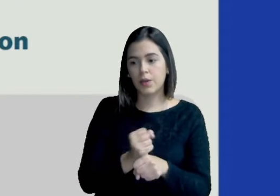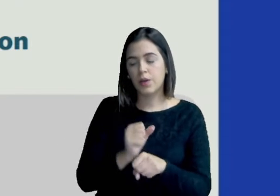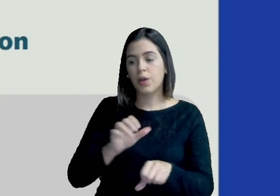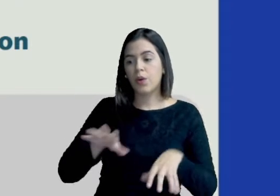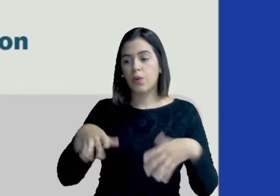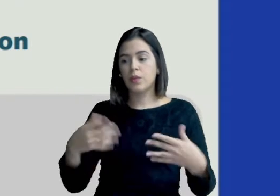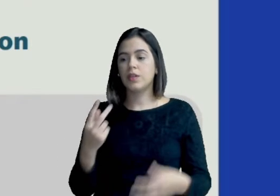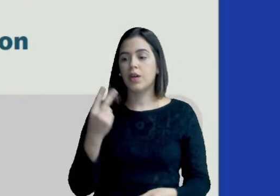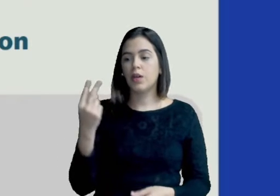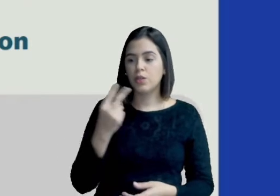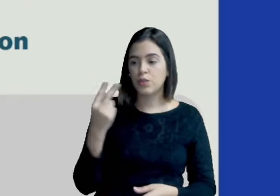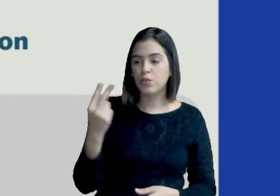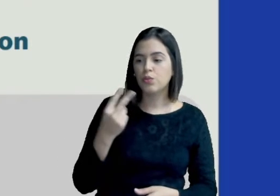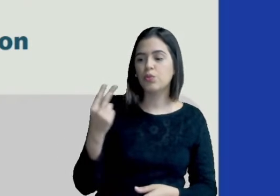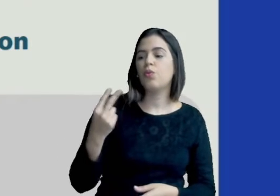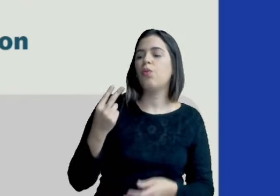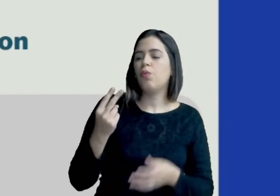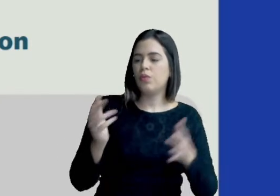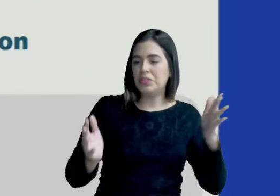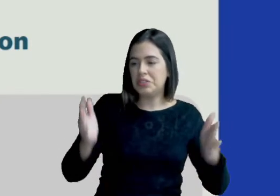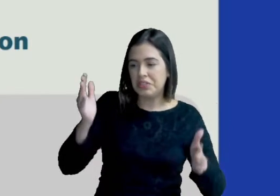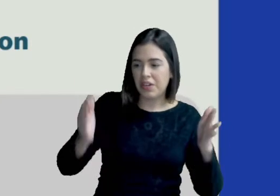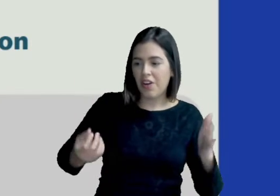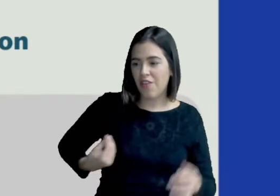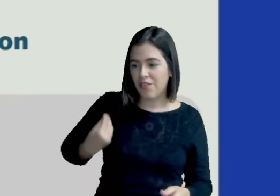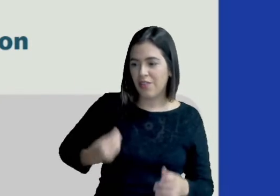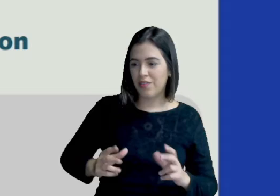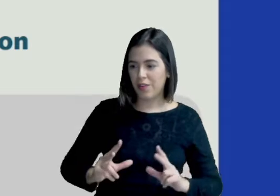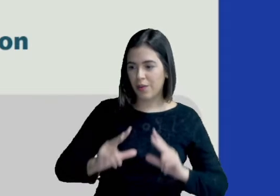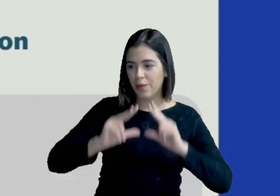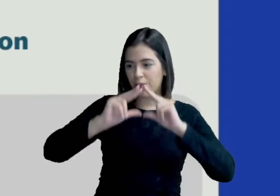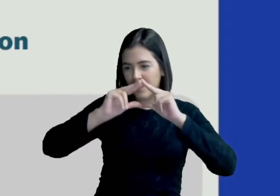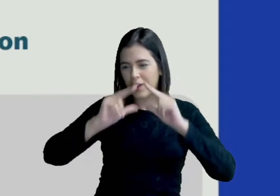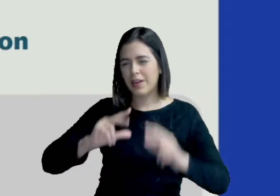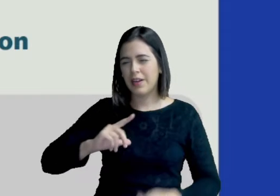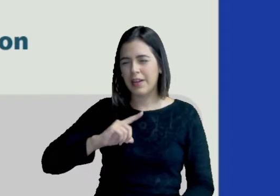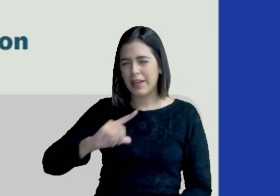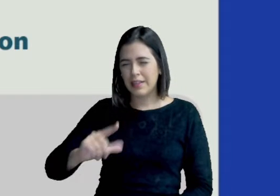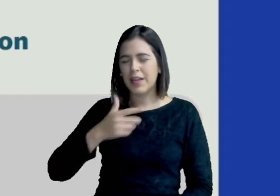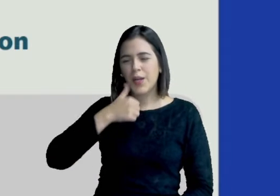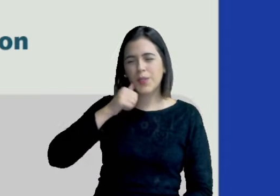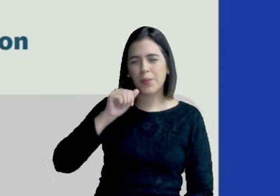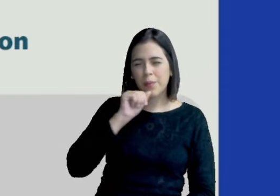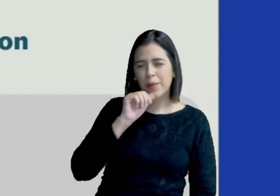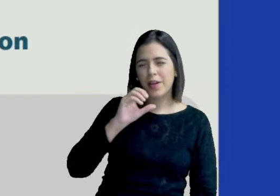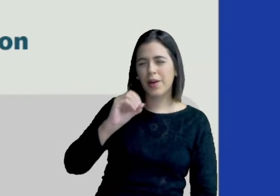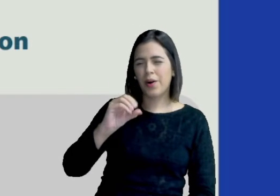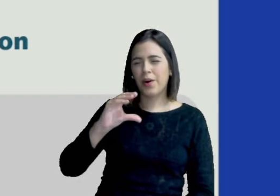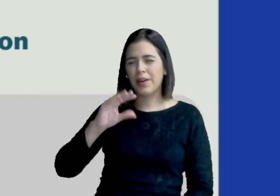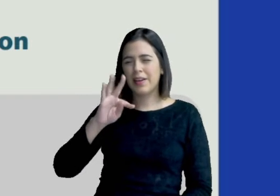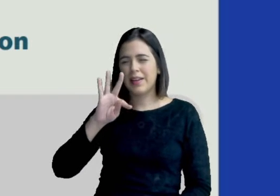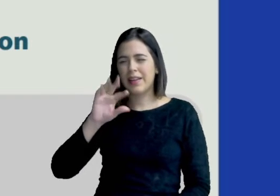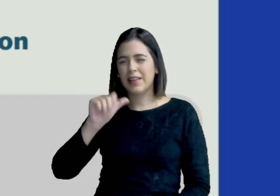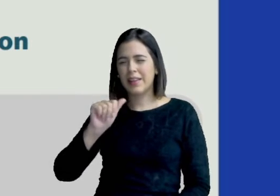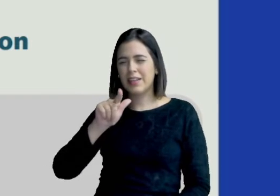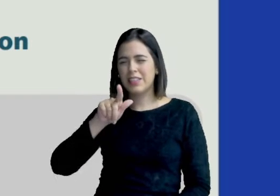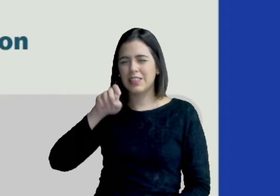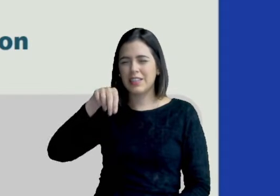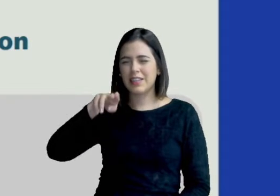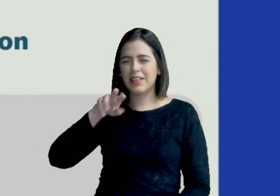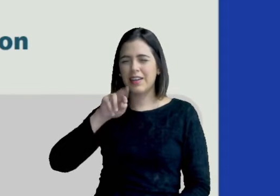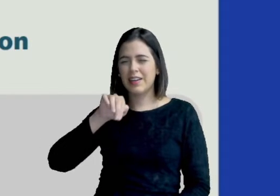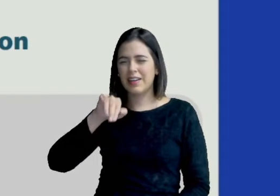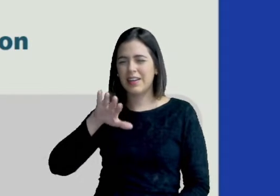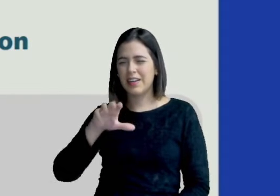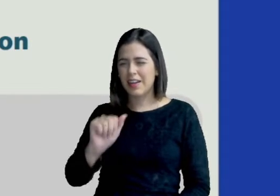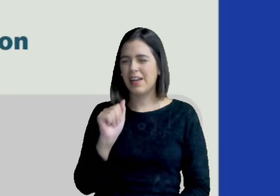llevaba más de 2 décadas viviendo en París, hasta poco antes de que su madre, octogenaria, decidiera mudarse